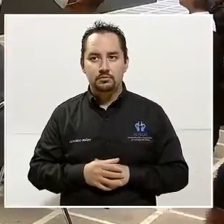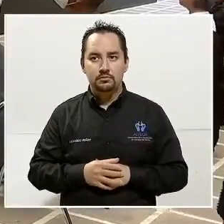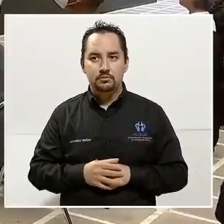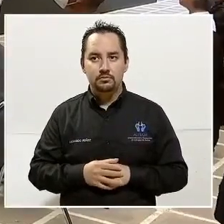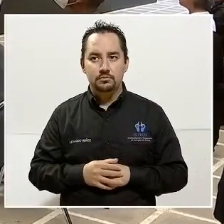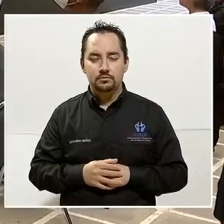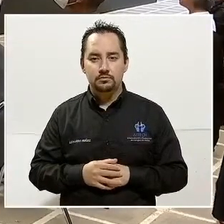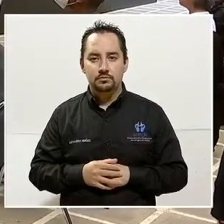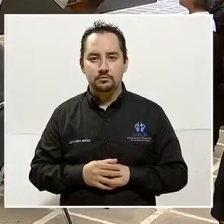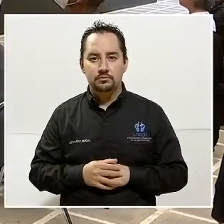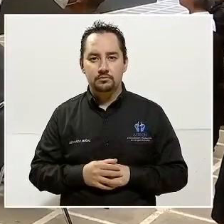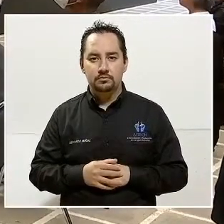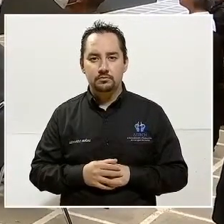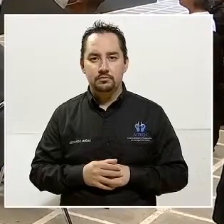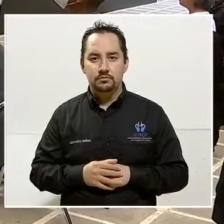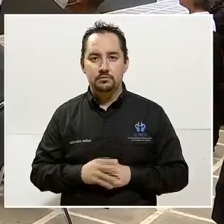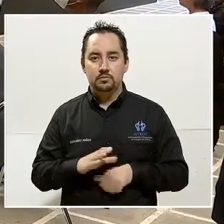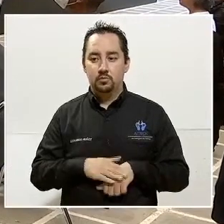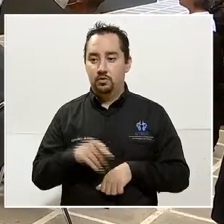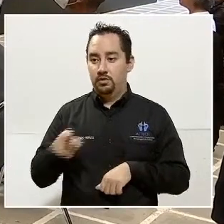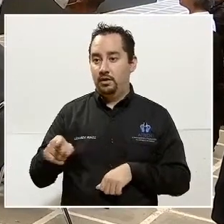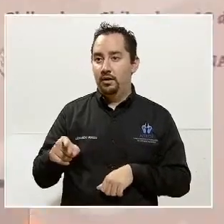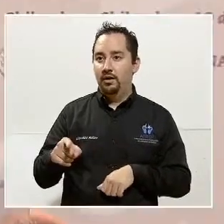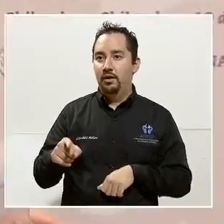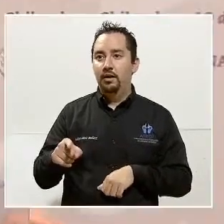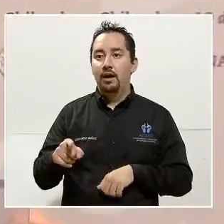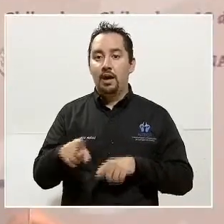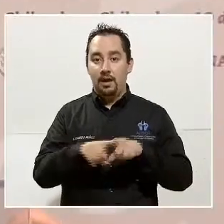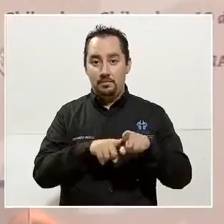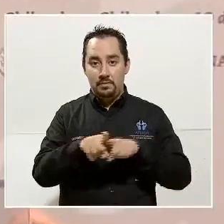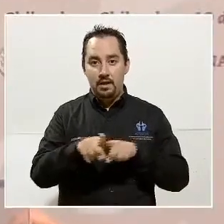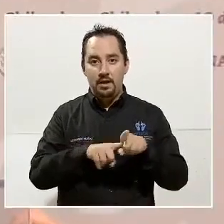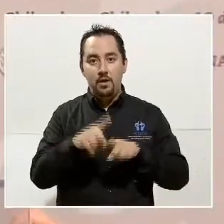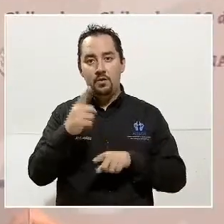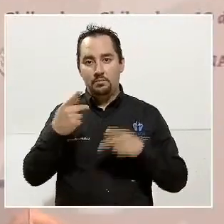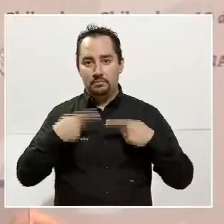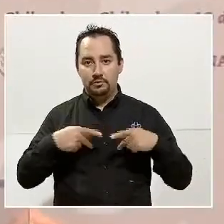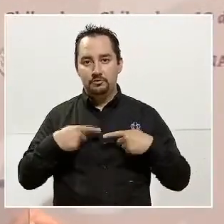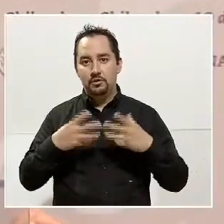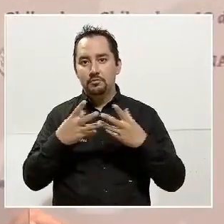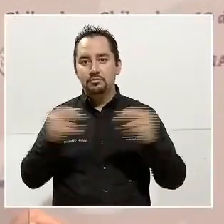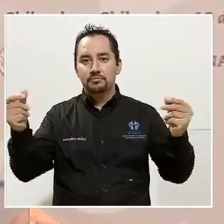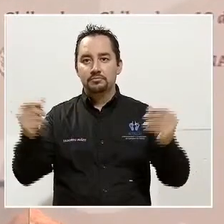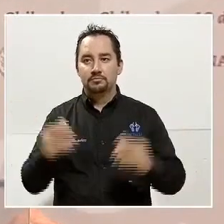y por ser hermana de un desaparecido.